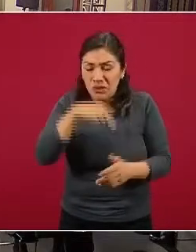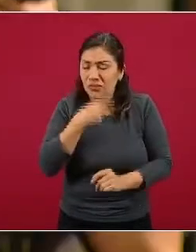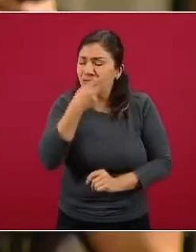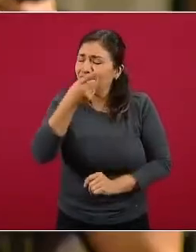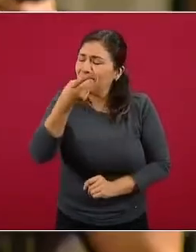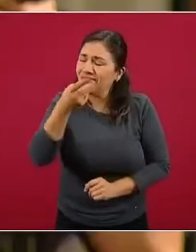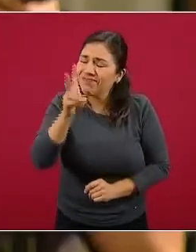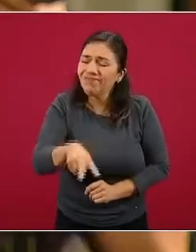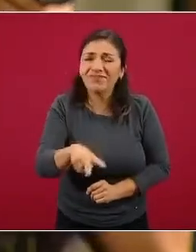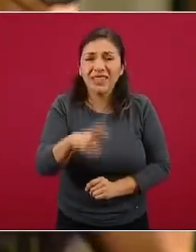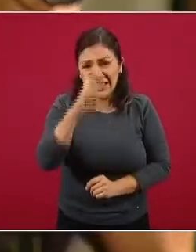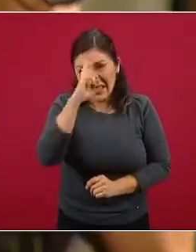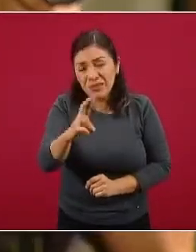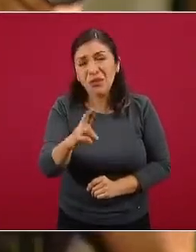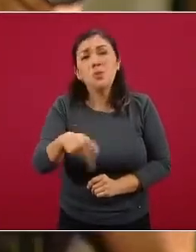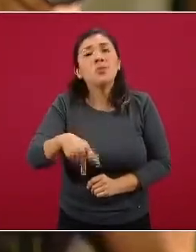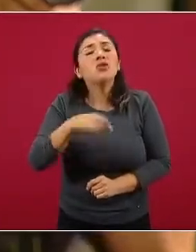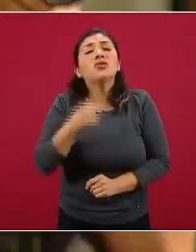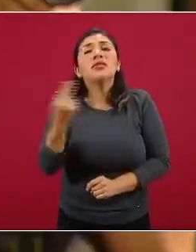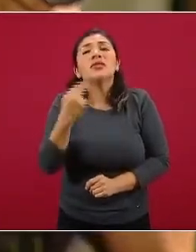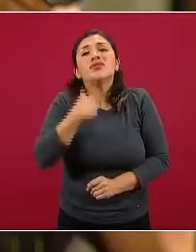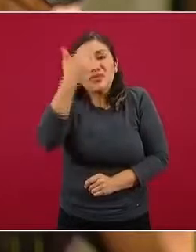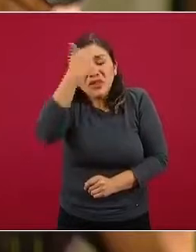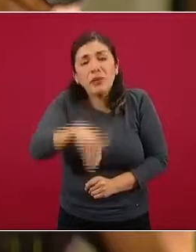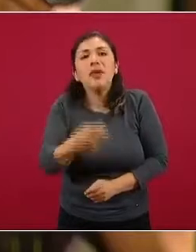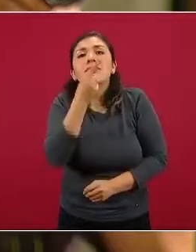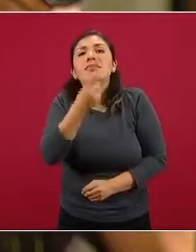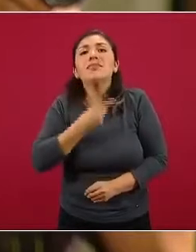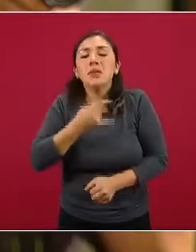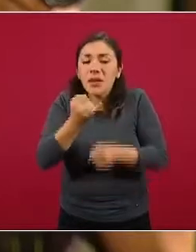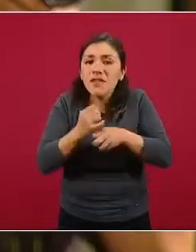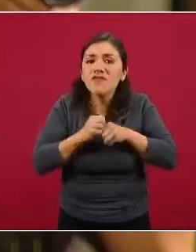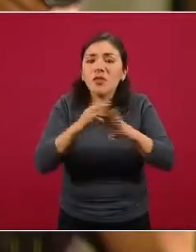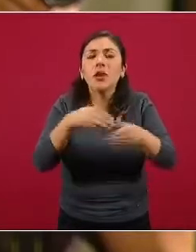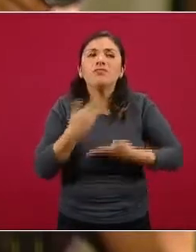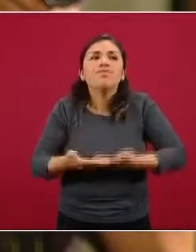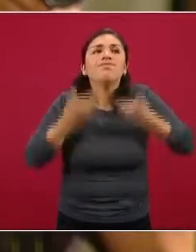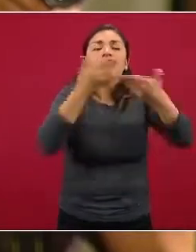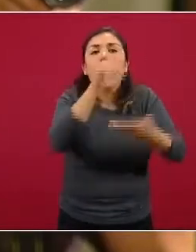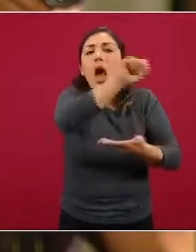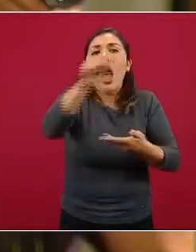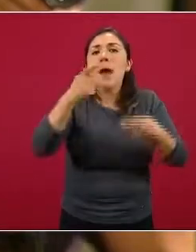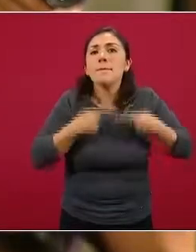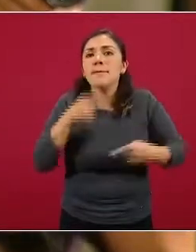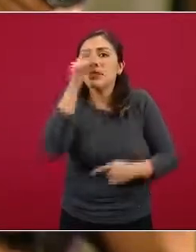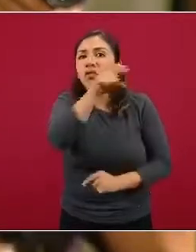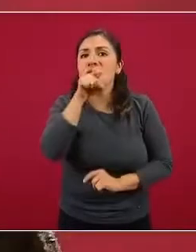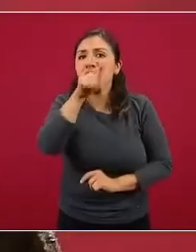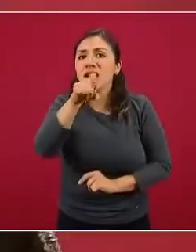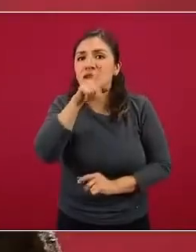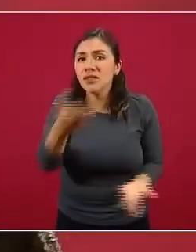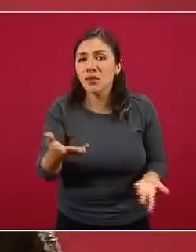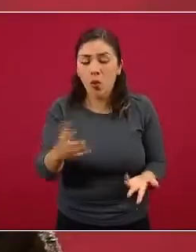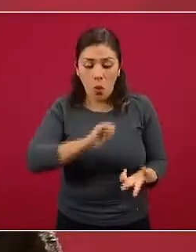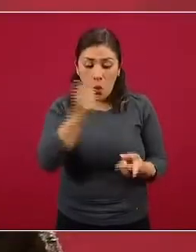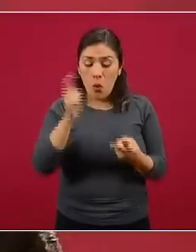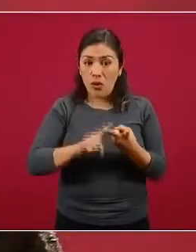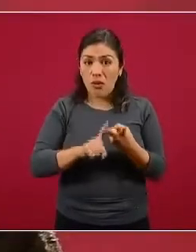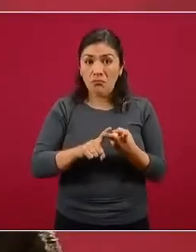respeto, pero necesito llevar información al pueblo de Jalisco. Y la otra, que si es